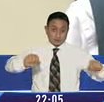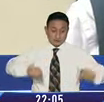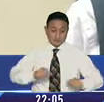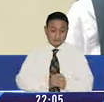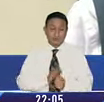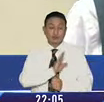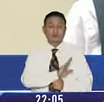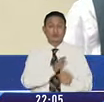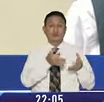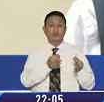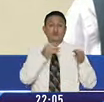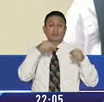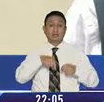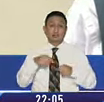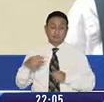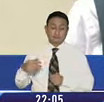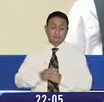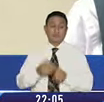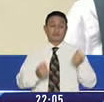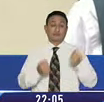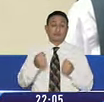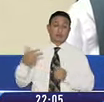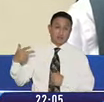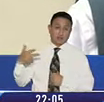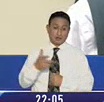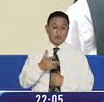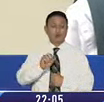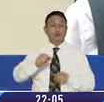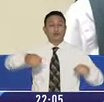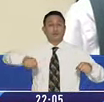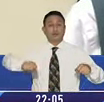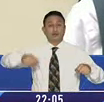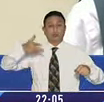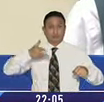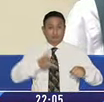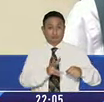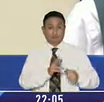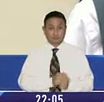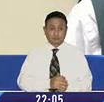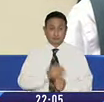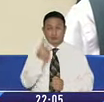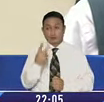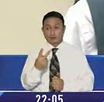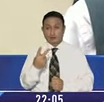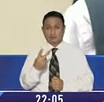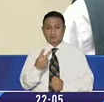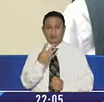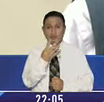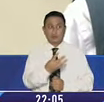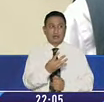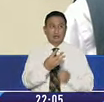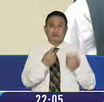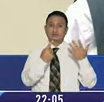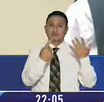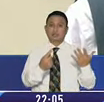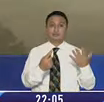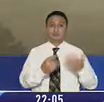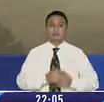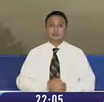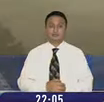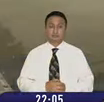modus operandi de aquí, que vienen en auto o vienen en motos y no son dos personas, sino son de 4 para